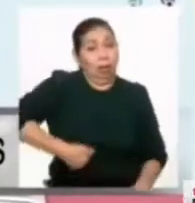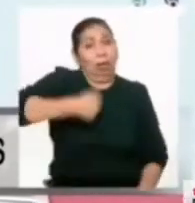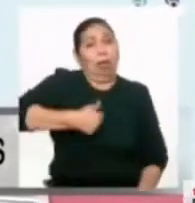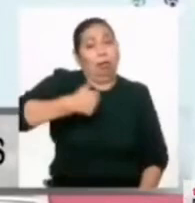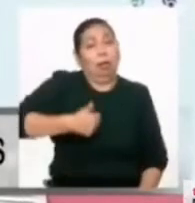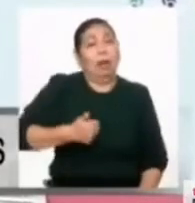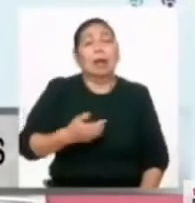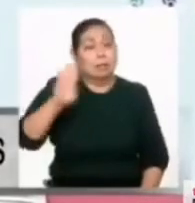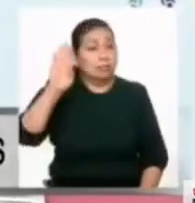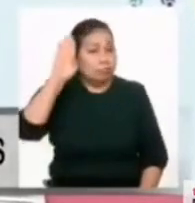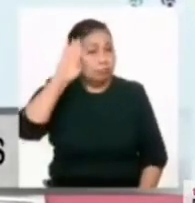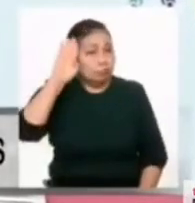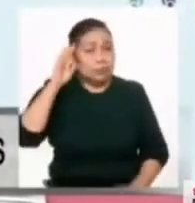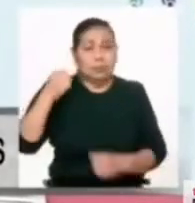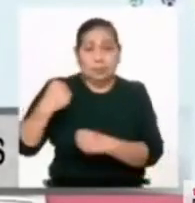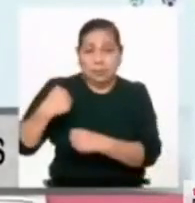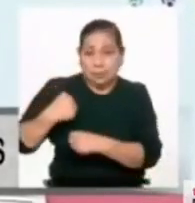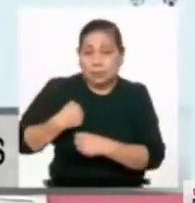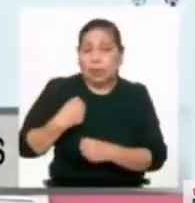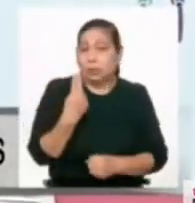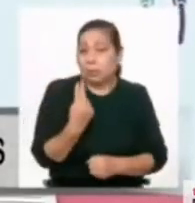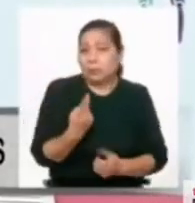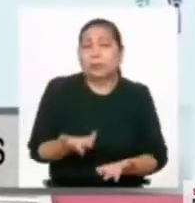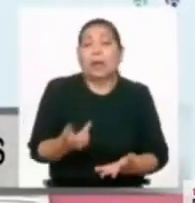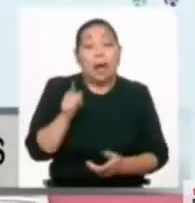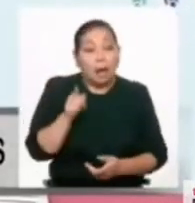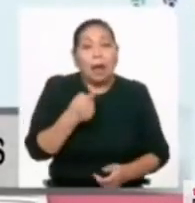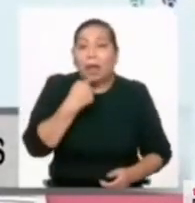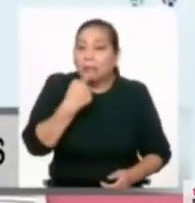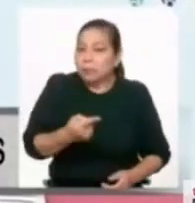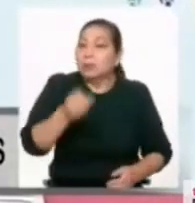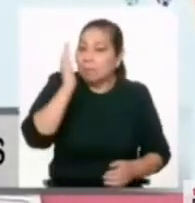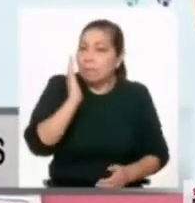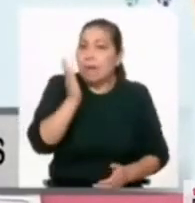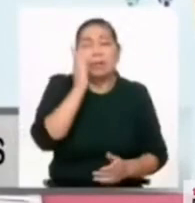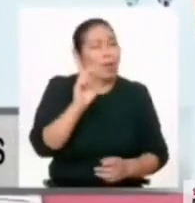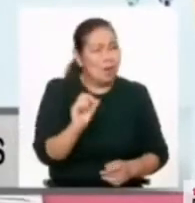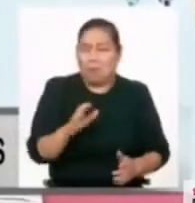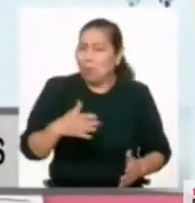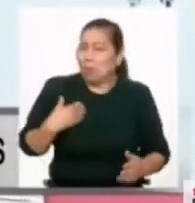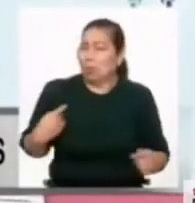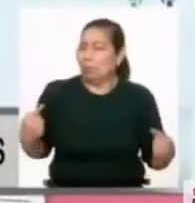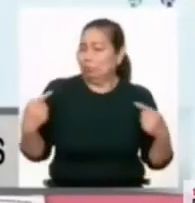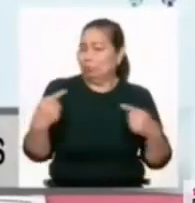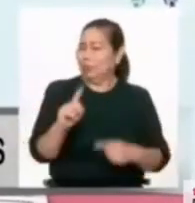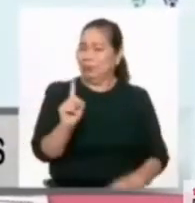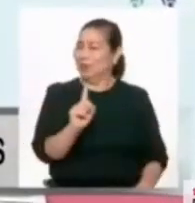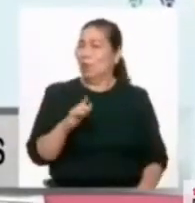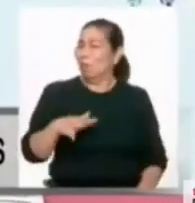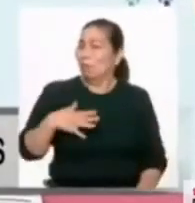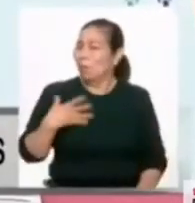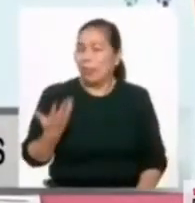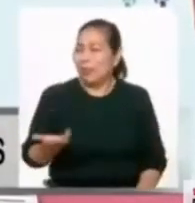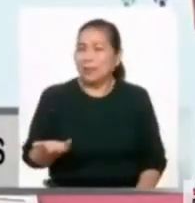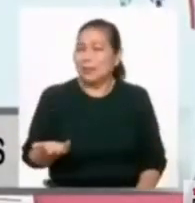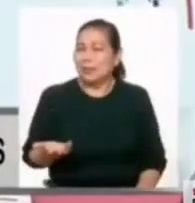supremo de las Fuerzas Armadas y las Fuerzas Policiales. Y él lo ha dispuesto así. Y nadie puede contravenir, ¿no?,